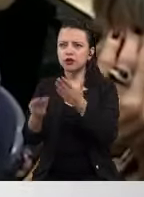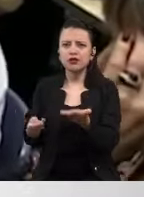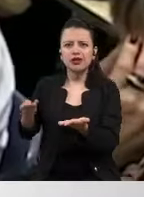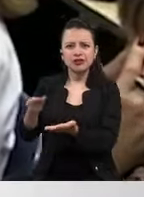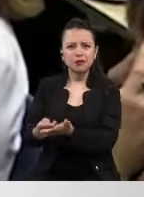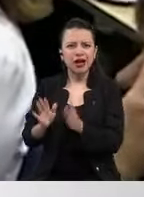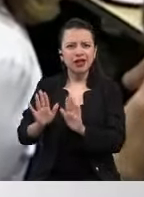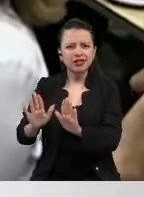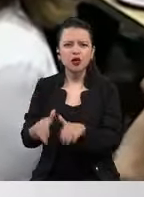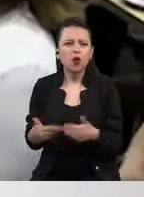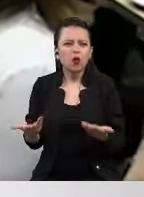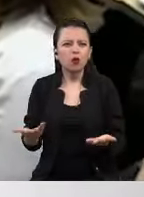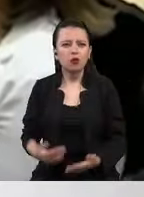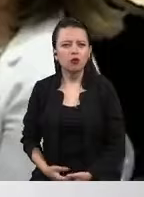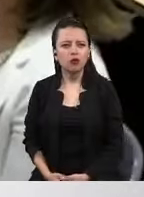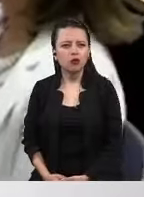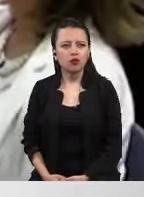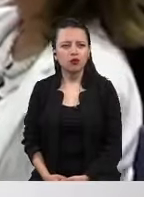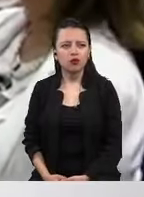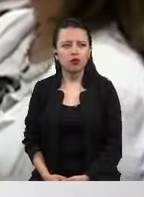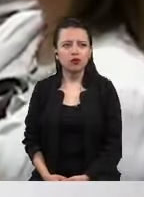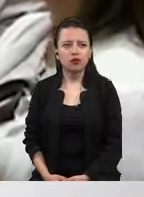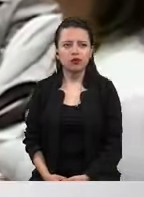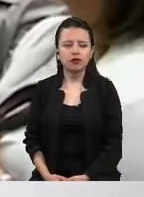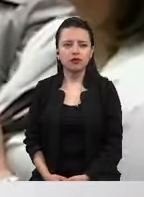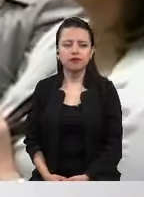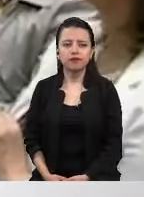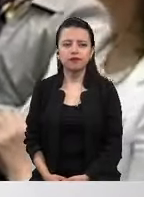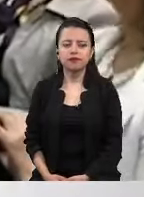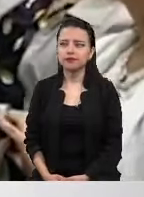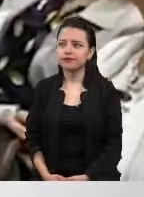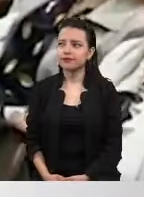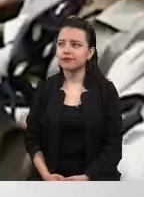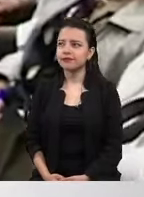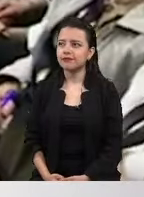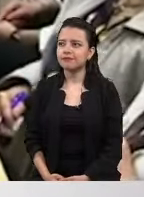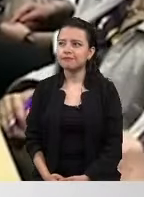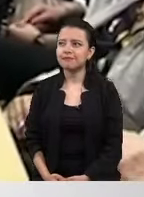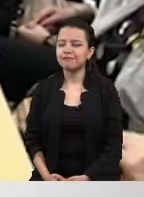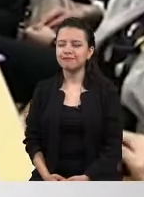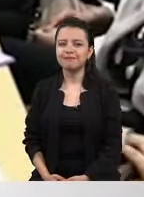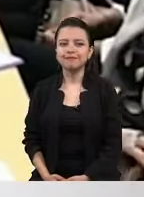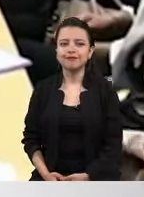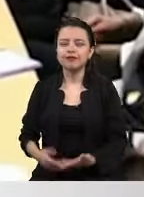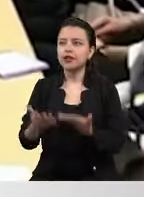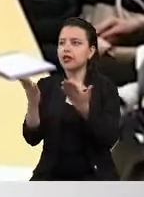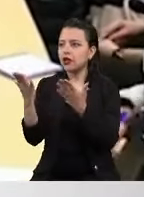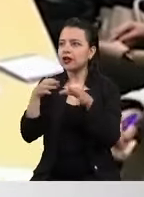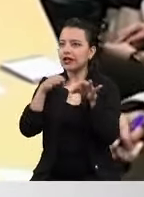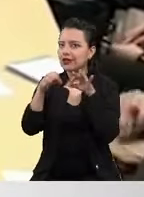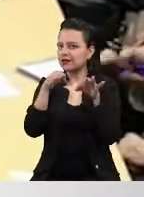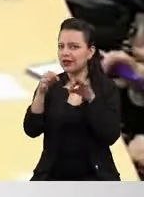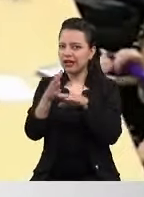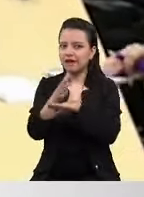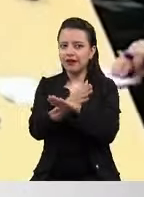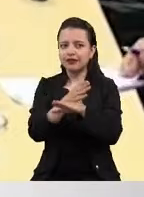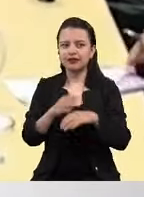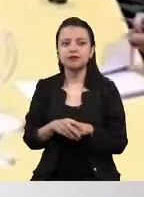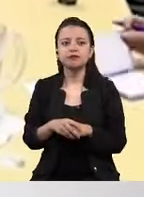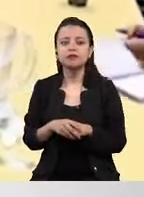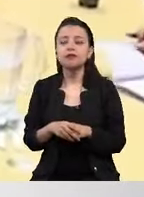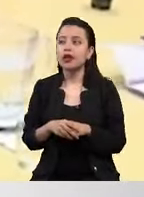quisiera que nos hiciera esa claridad no no hay ningún problema la lo que les explicaba al principio la